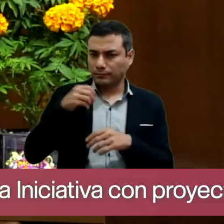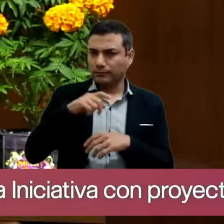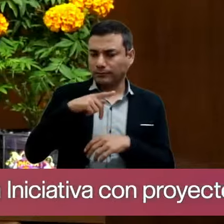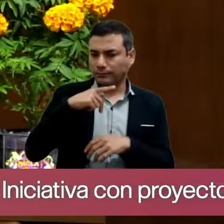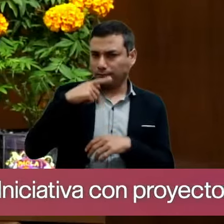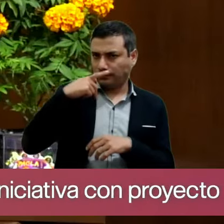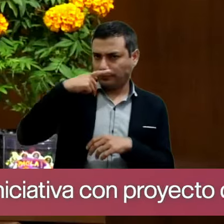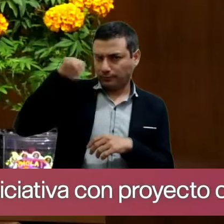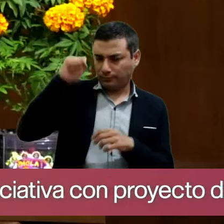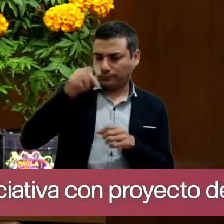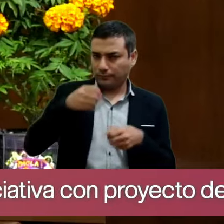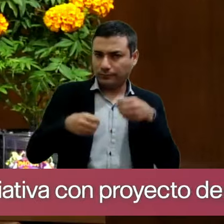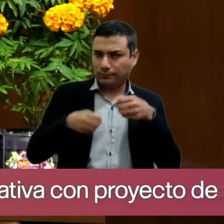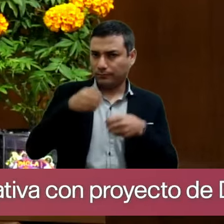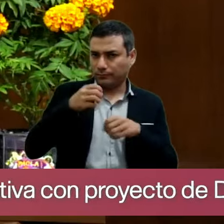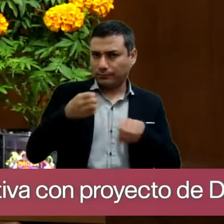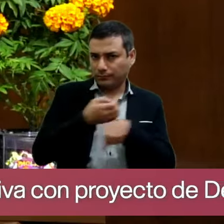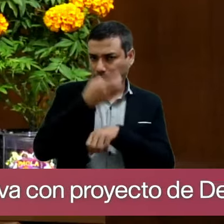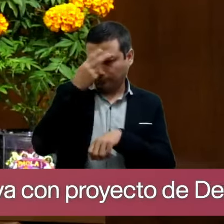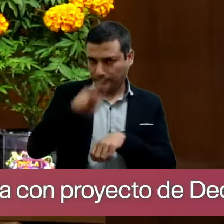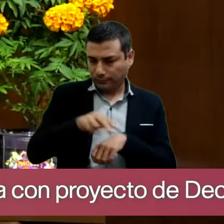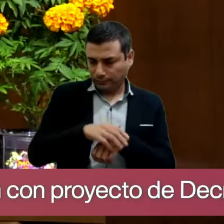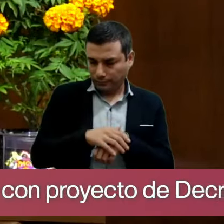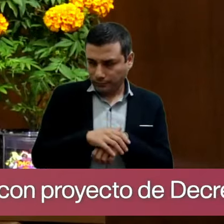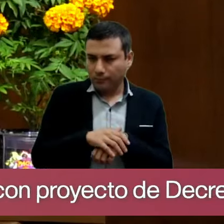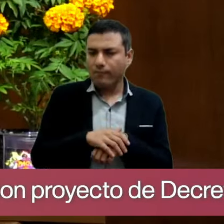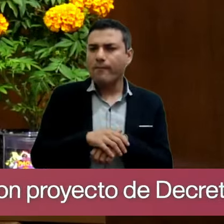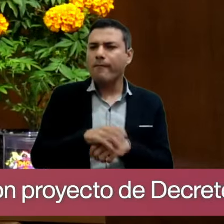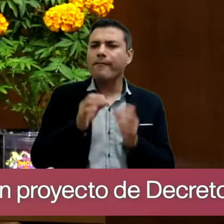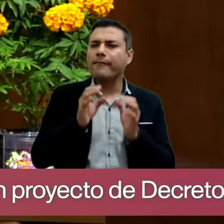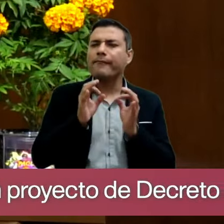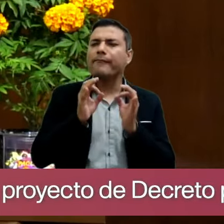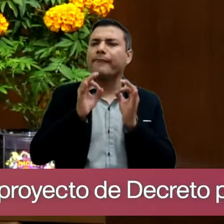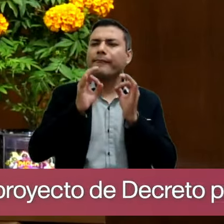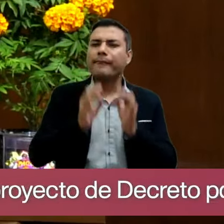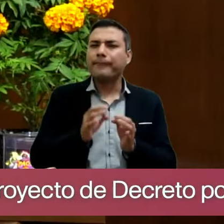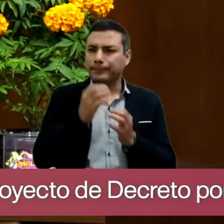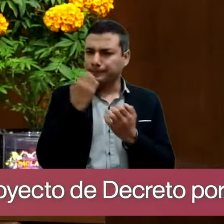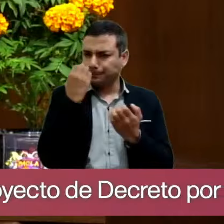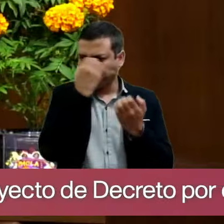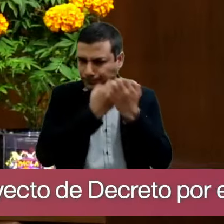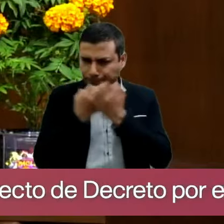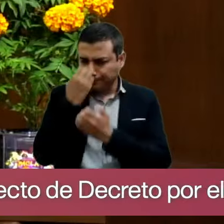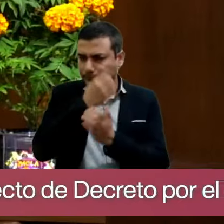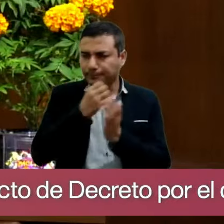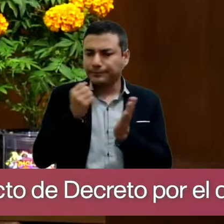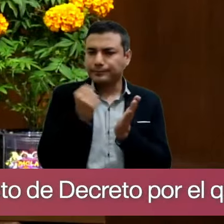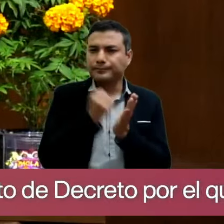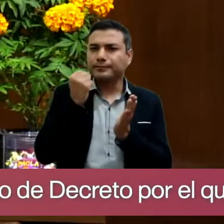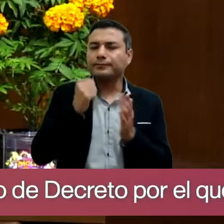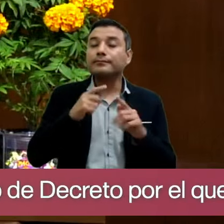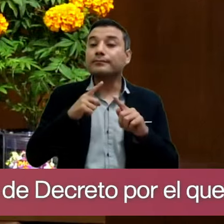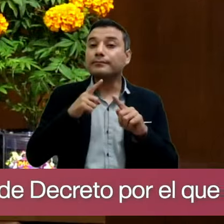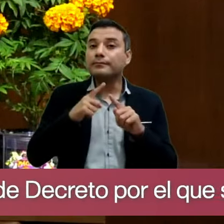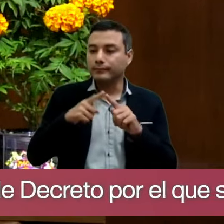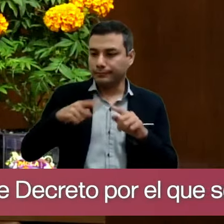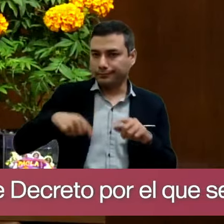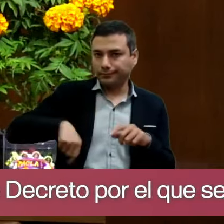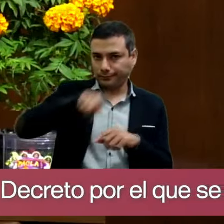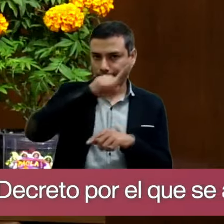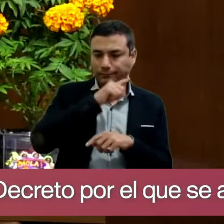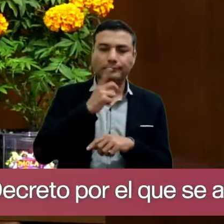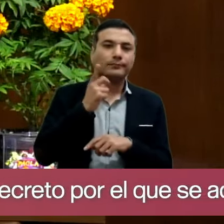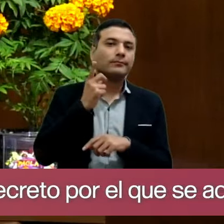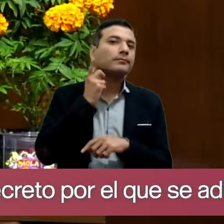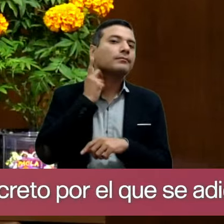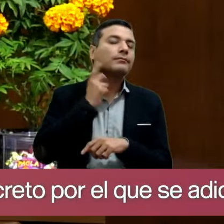Judicial del Estado de México, que fue dictaminada y aprobada por esta legislatura. Entre